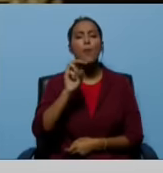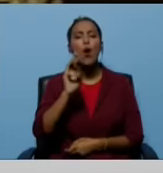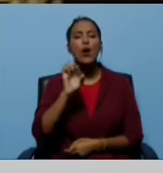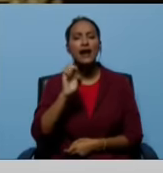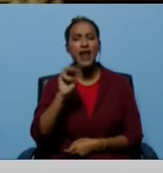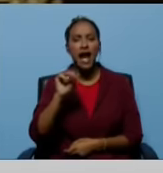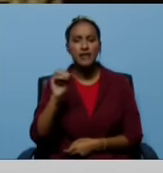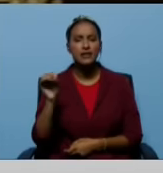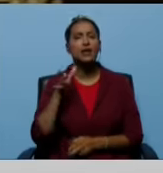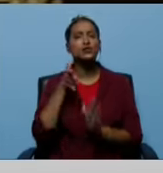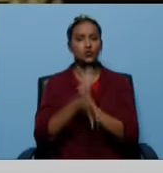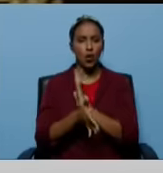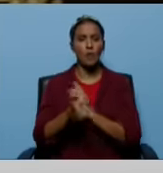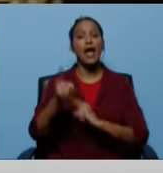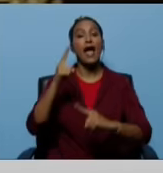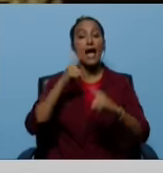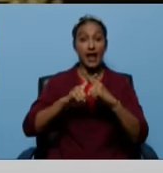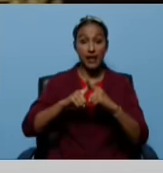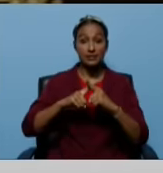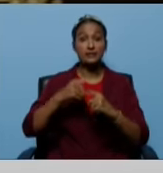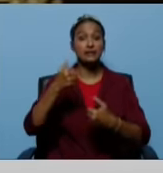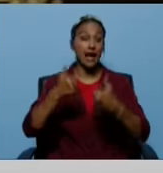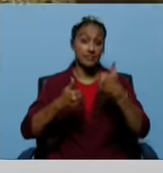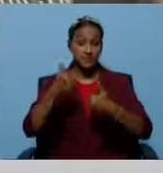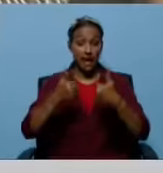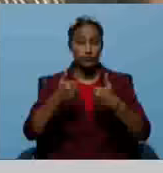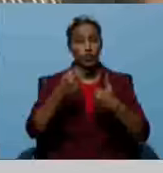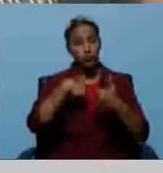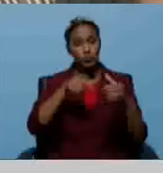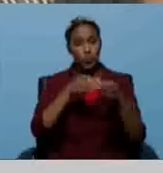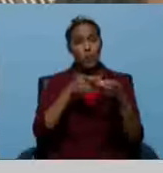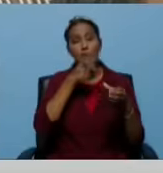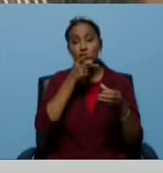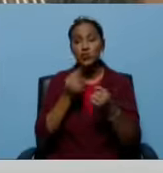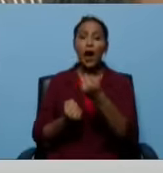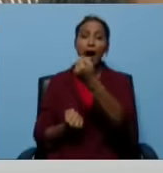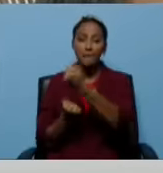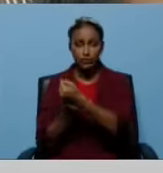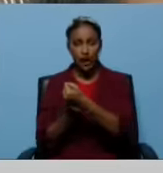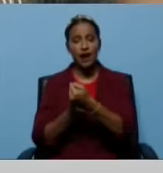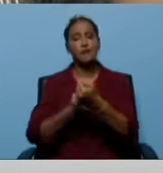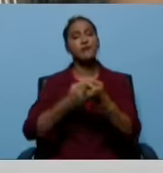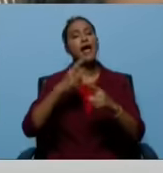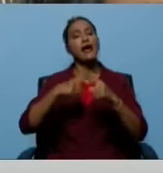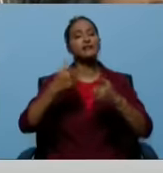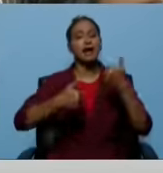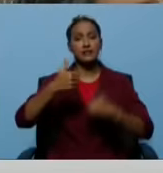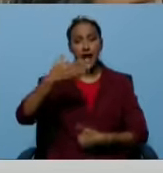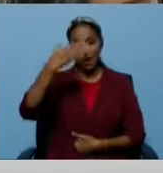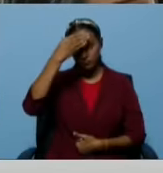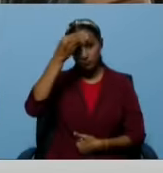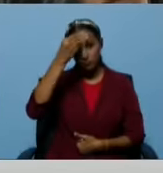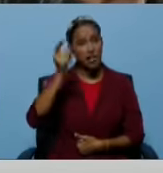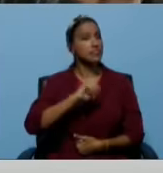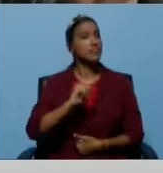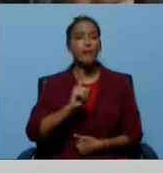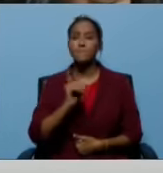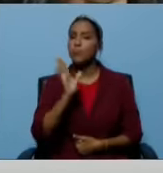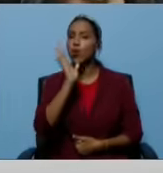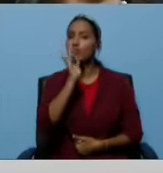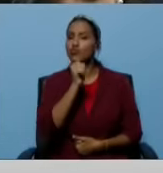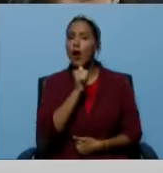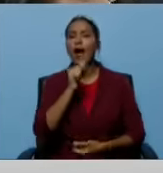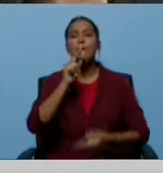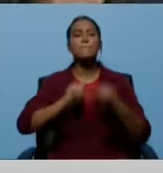del excandidato Edmundo González Urrutia, no consignaron material electoral alguno,